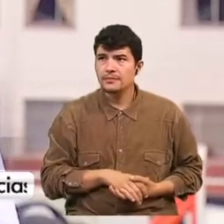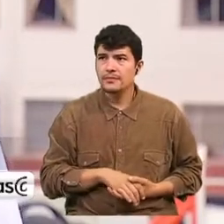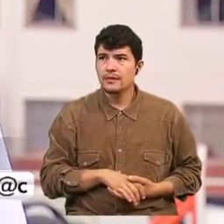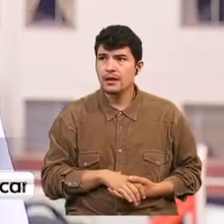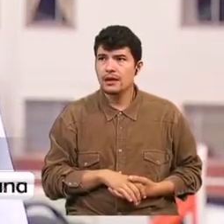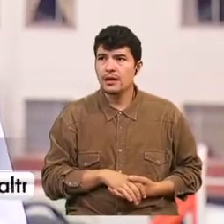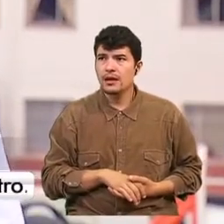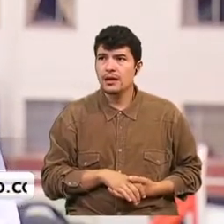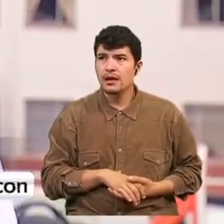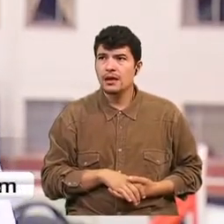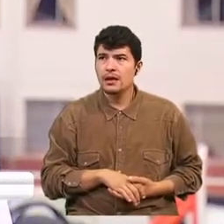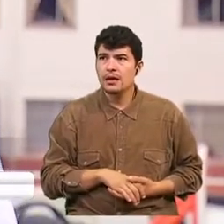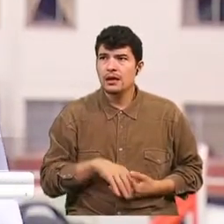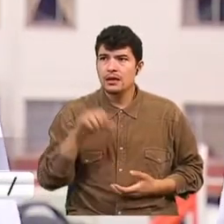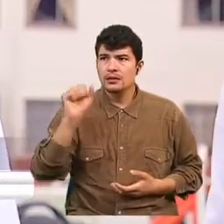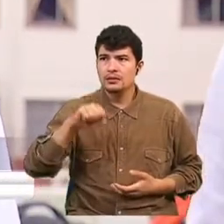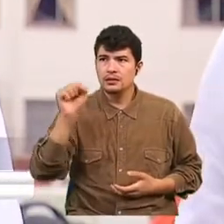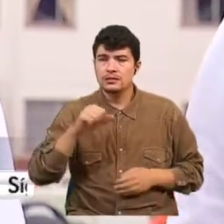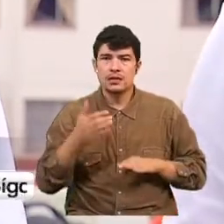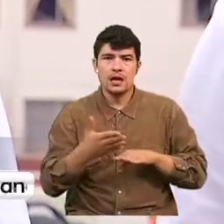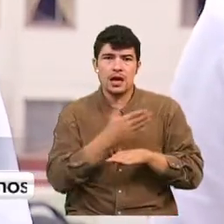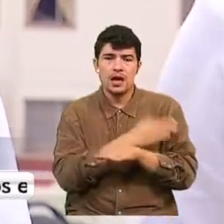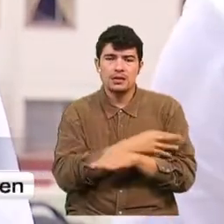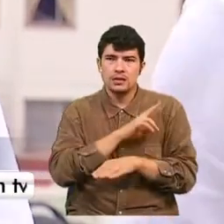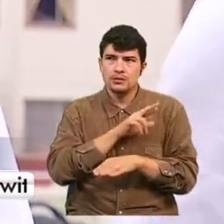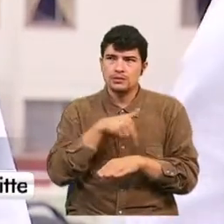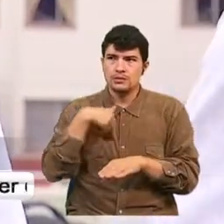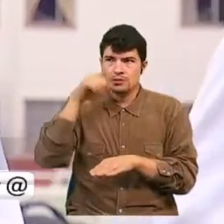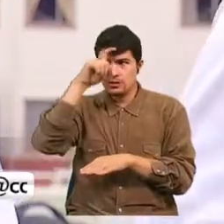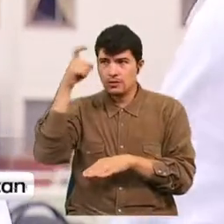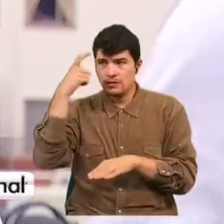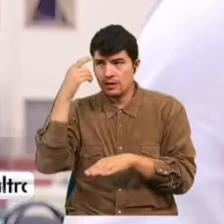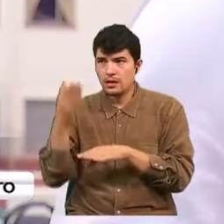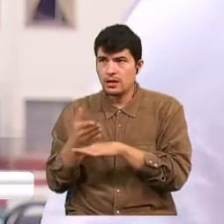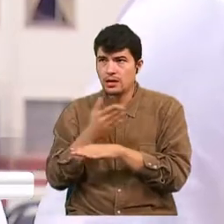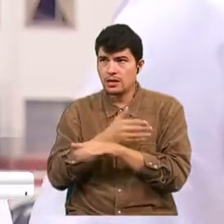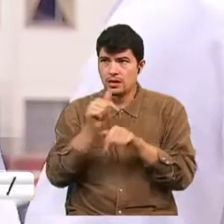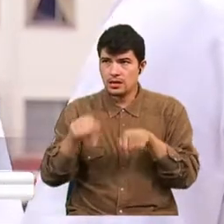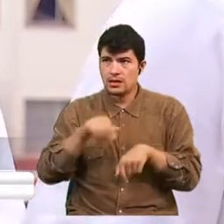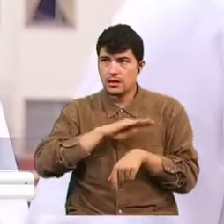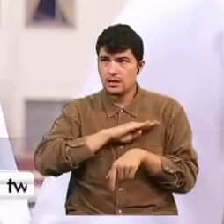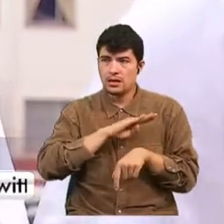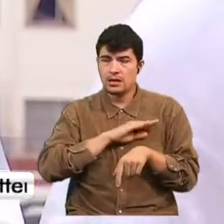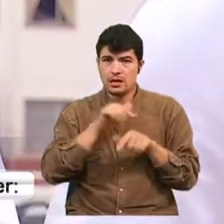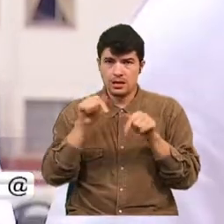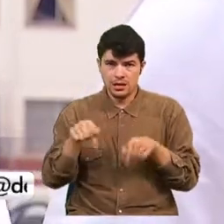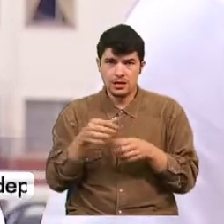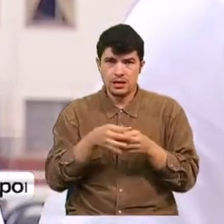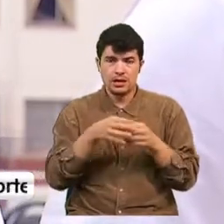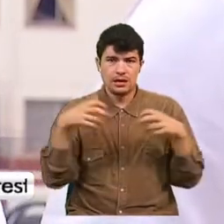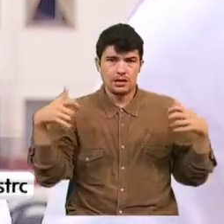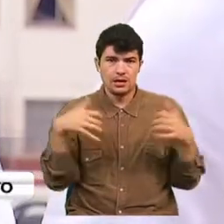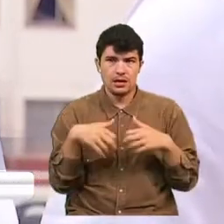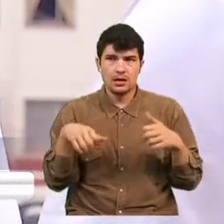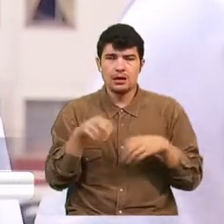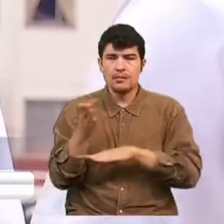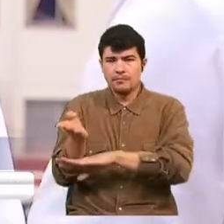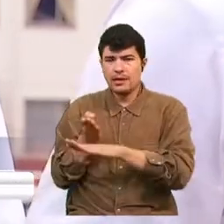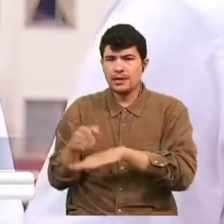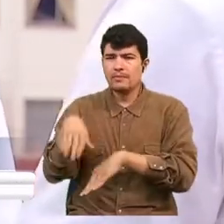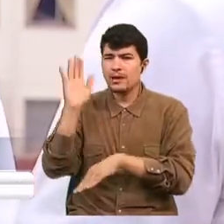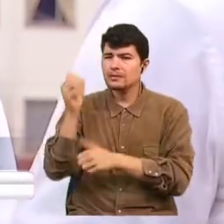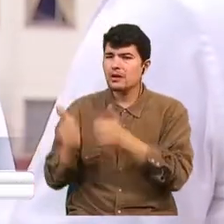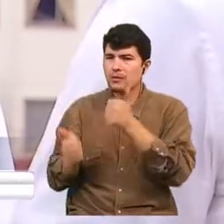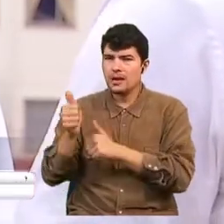ya dialogado varias veces con el gobernador y con todos los alcaldes de aquí de la provincia, que una de las peticiones grandes